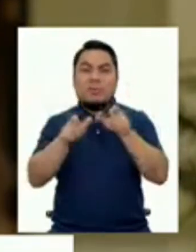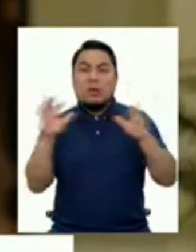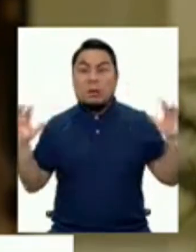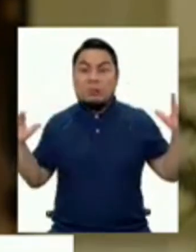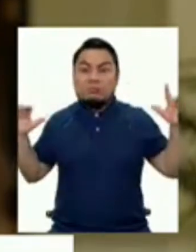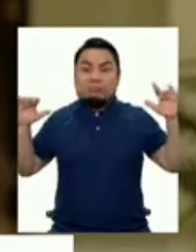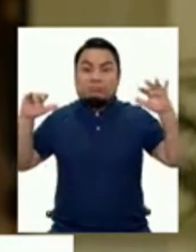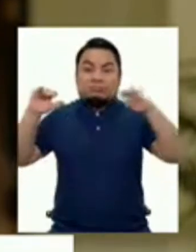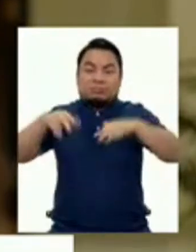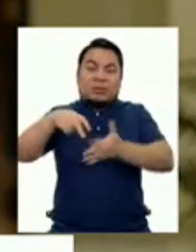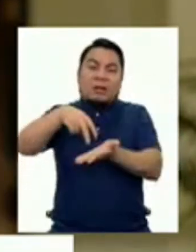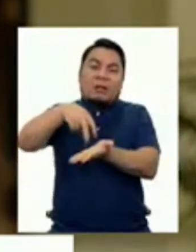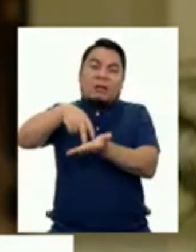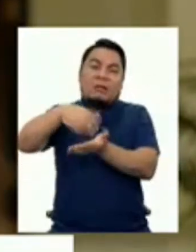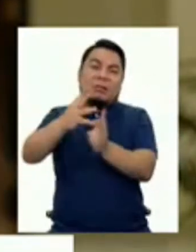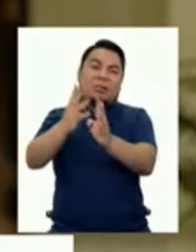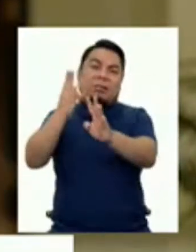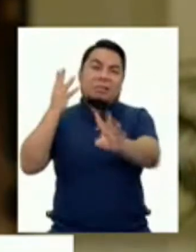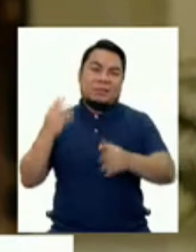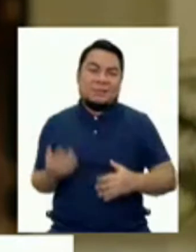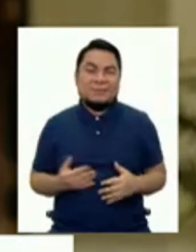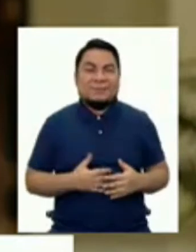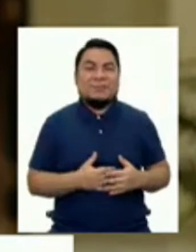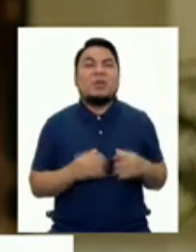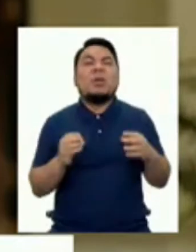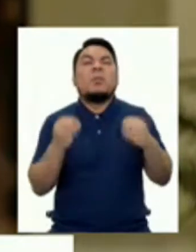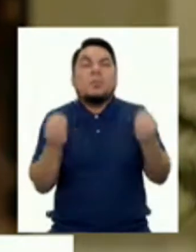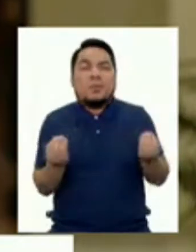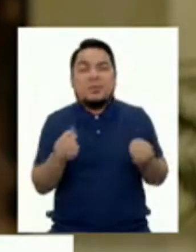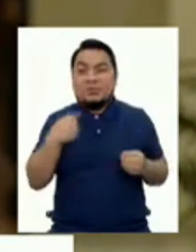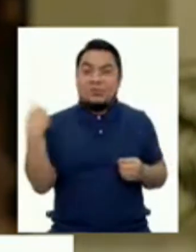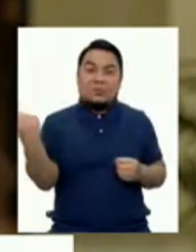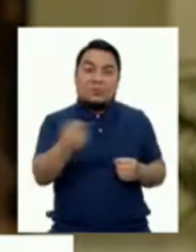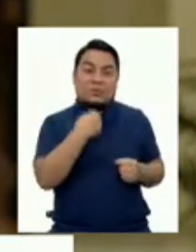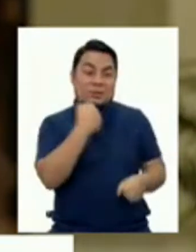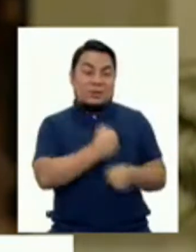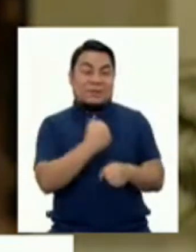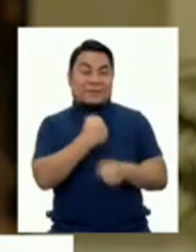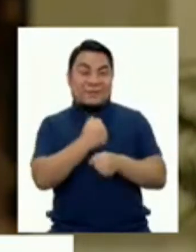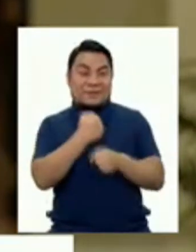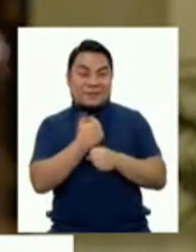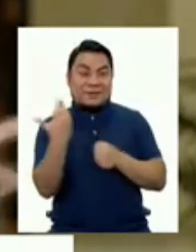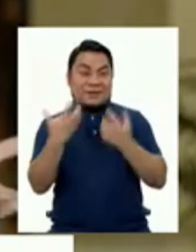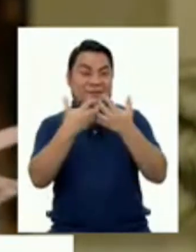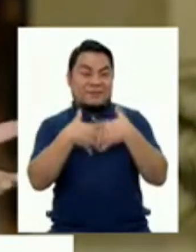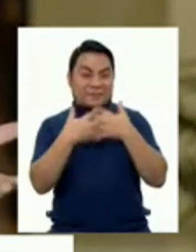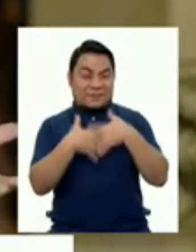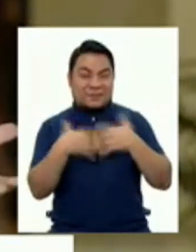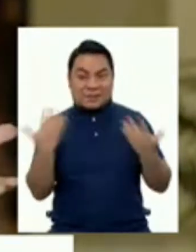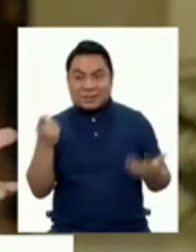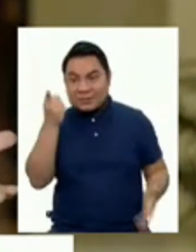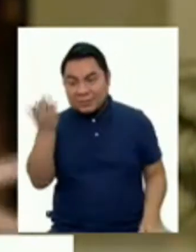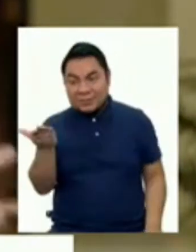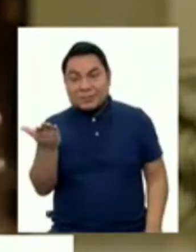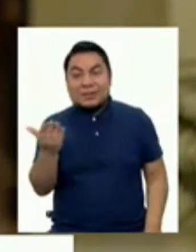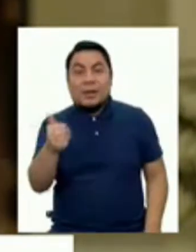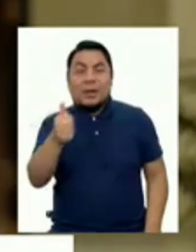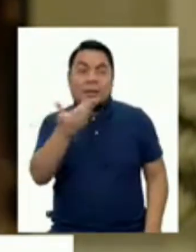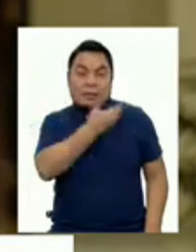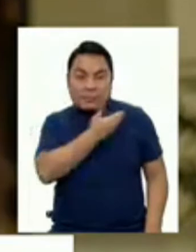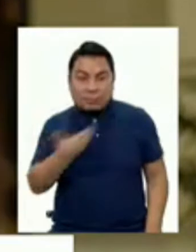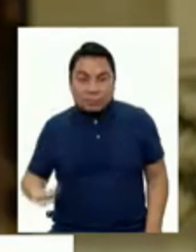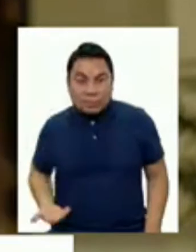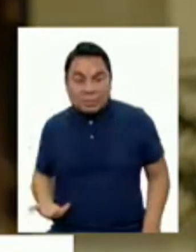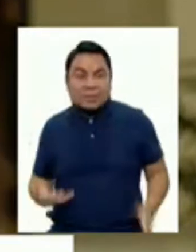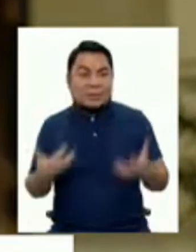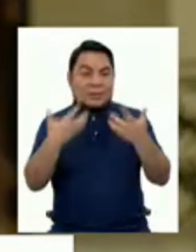Ustedes saben que normalmente todos los centros laborales de la administración pública